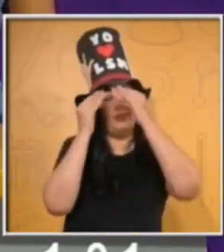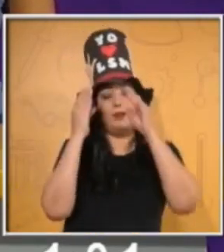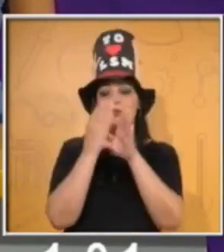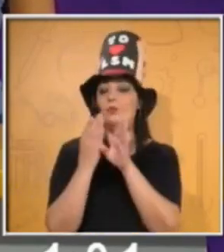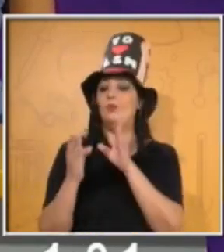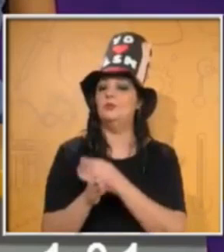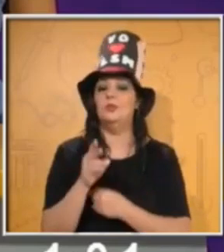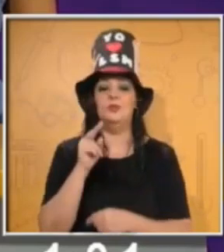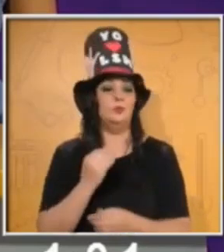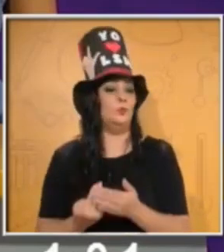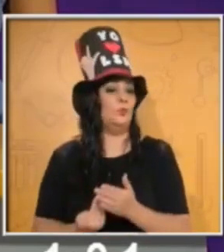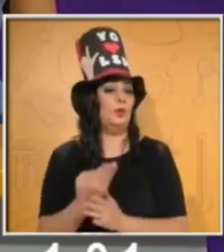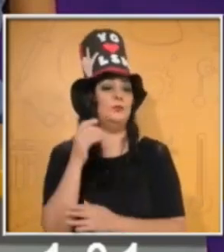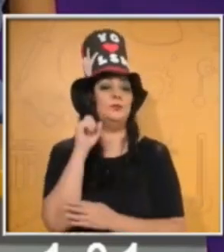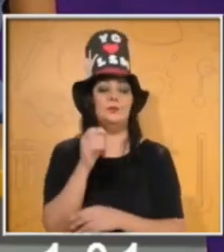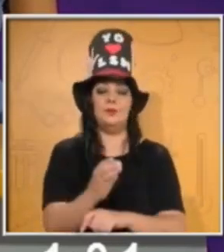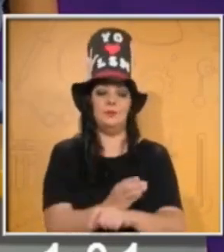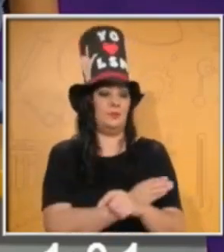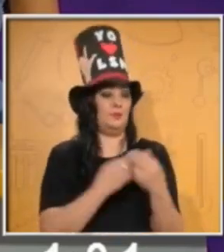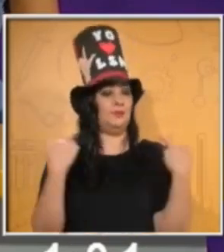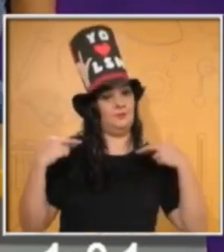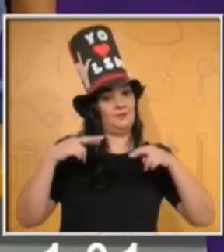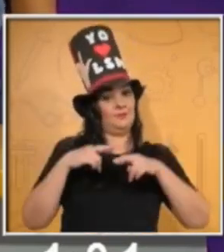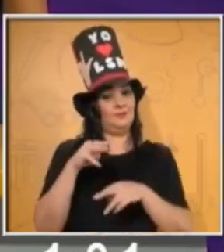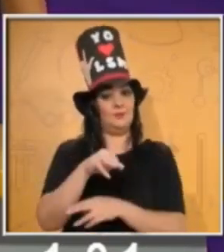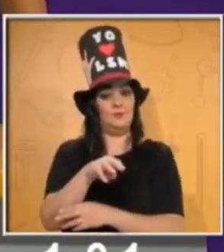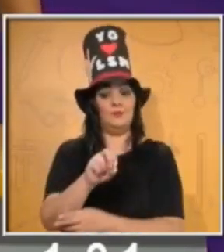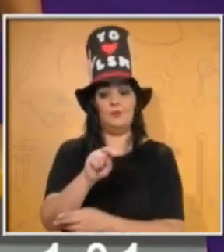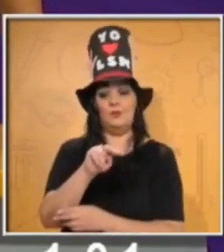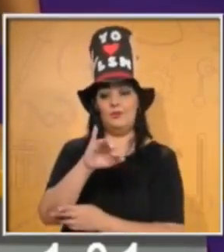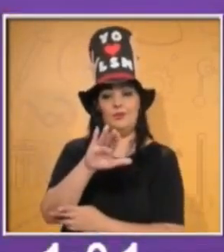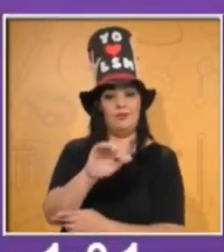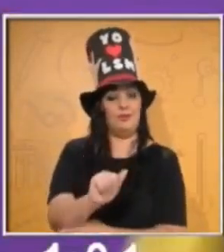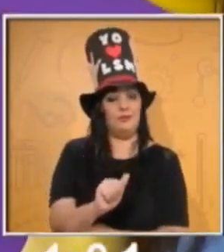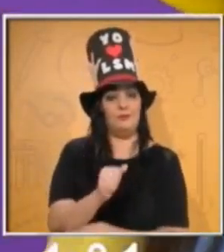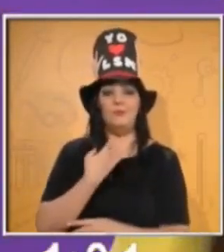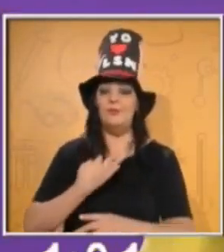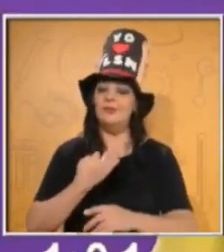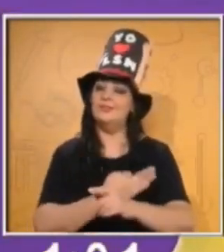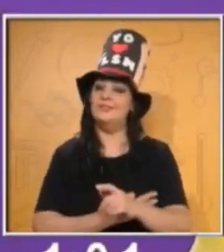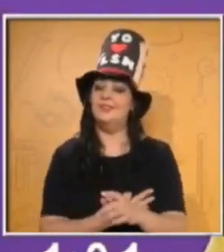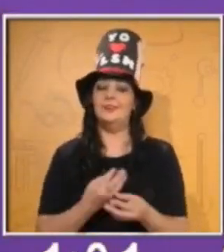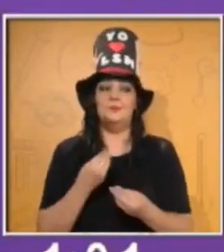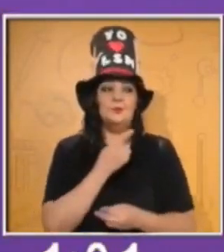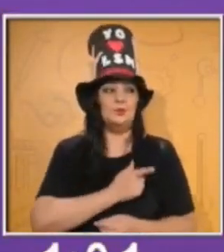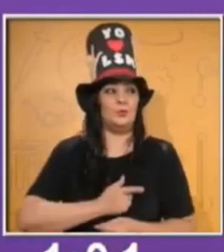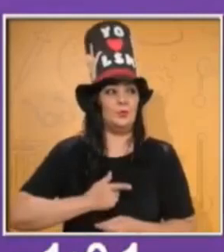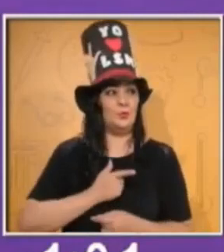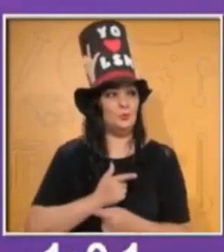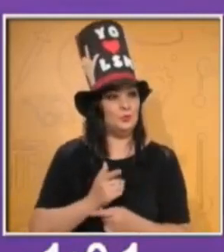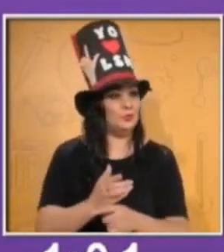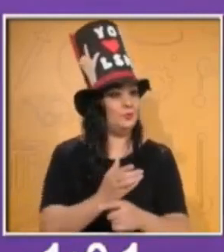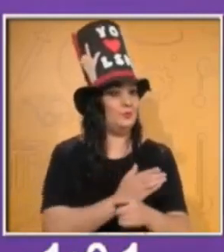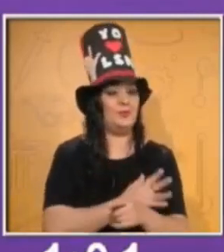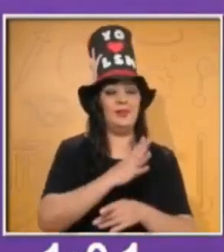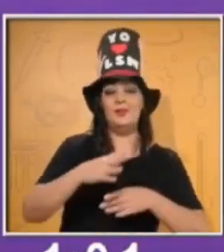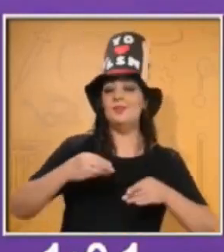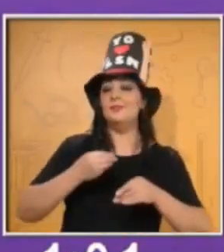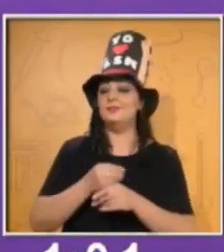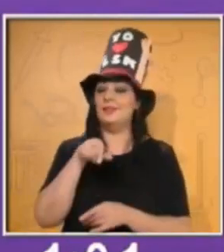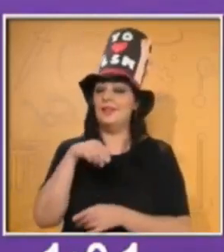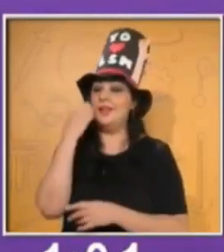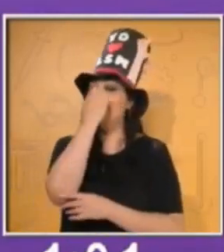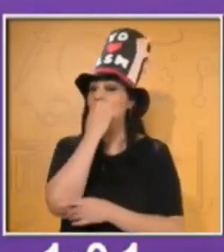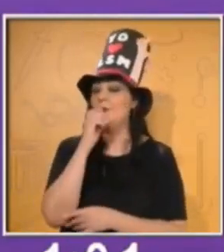Está también aquí la maestra Mónica. Maestra, ¿cómo está? Hola, muy buenas tardes. Me da mucho gusto estar nuevamente con ustedes aquí en Escuela